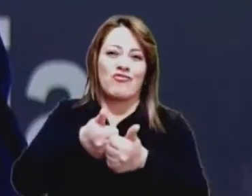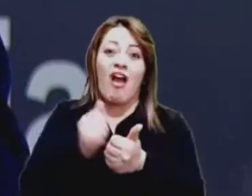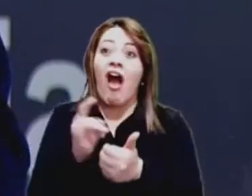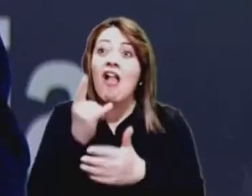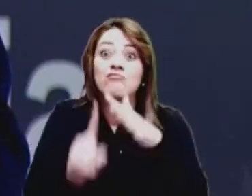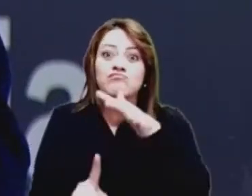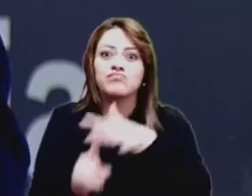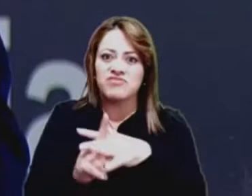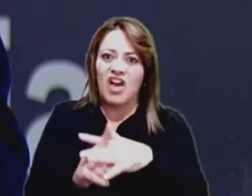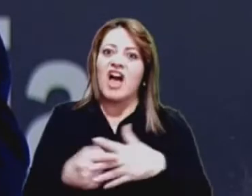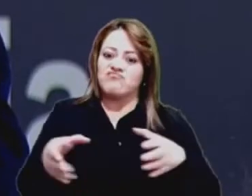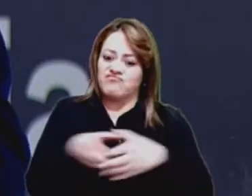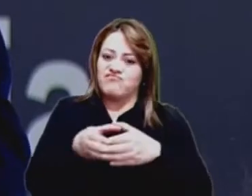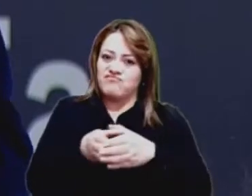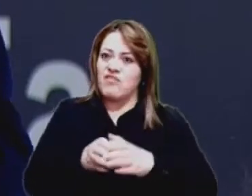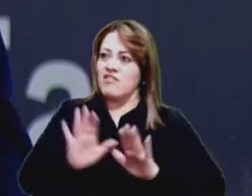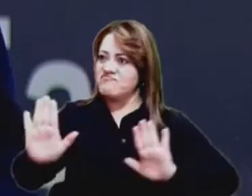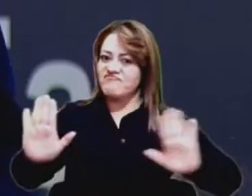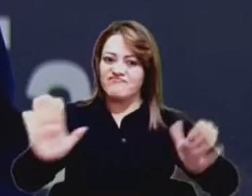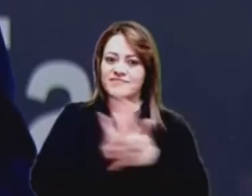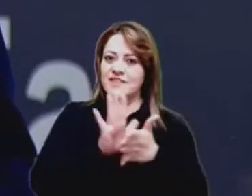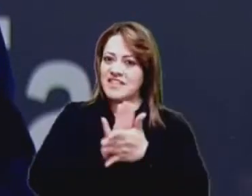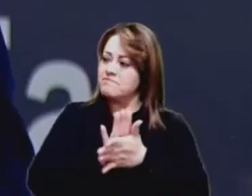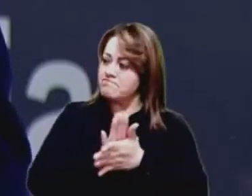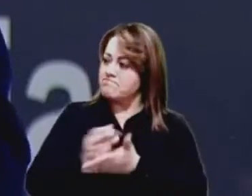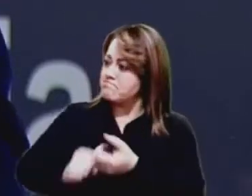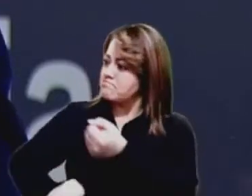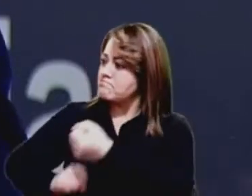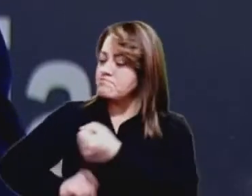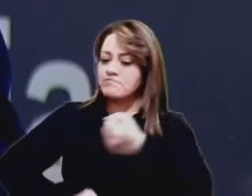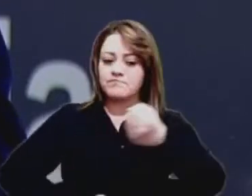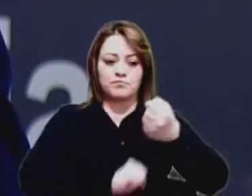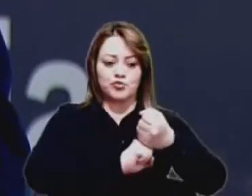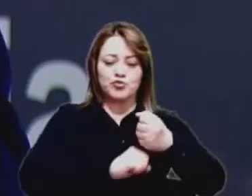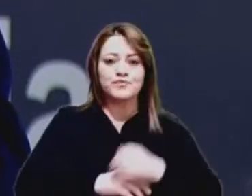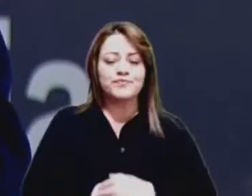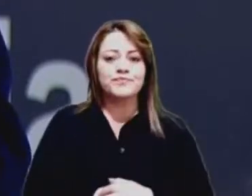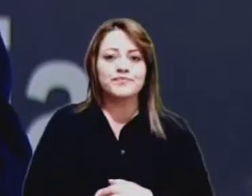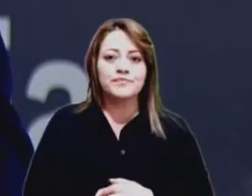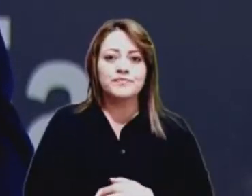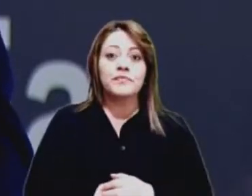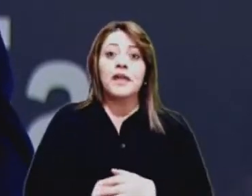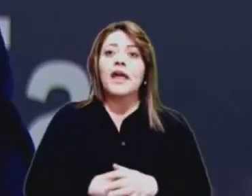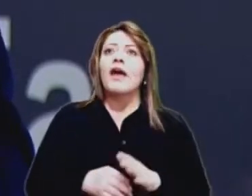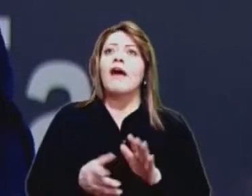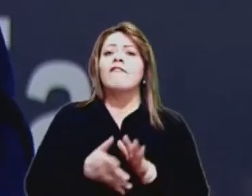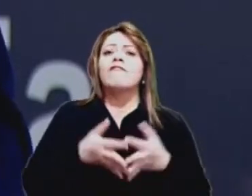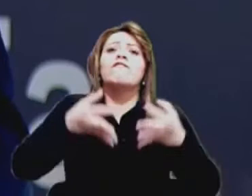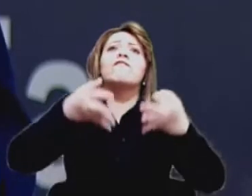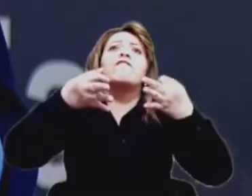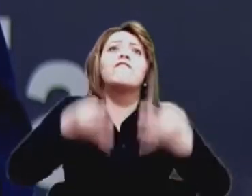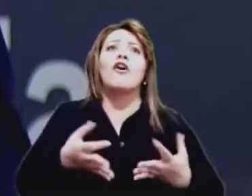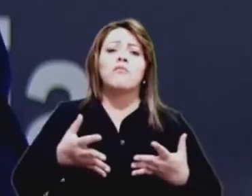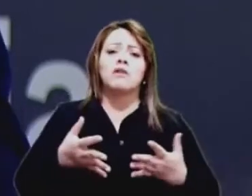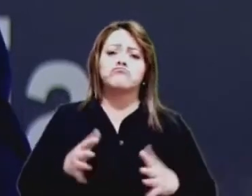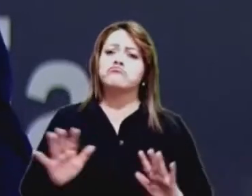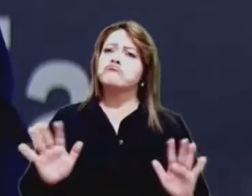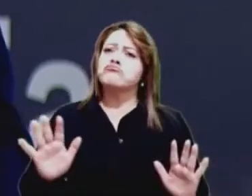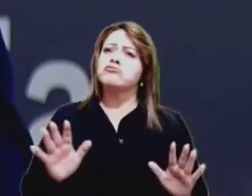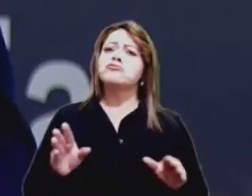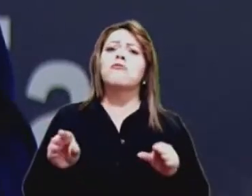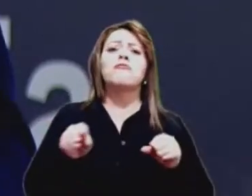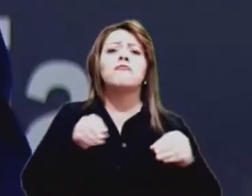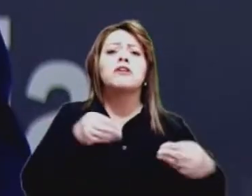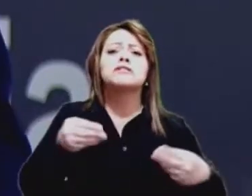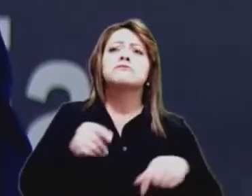enfrentando no está revestida de ninguna formalidad simplemente tenemos que conocer el caso